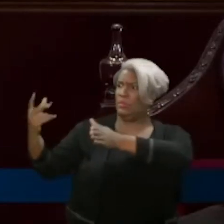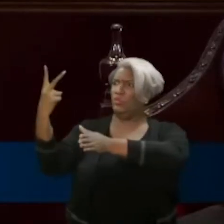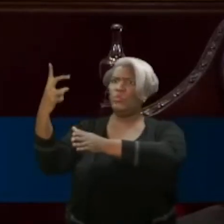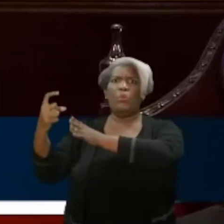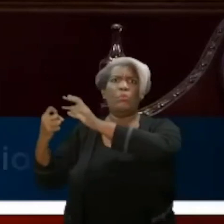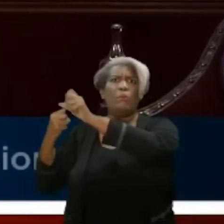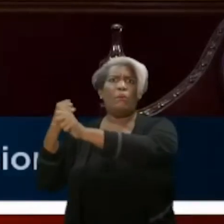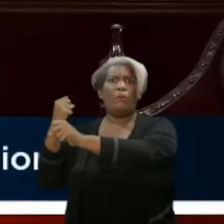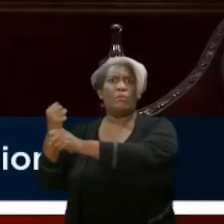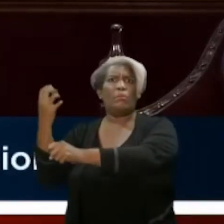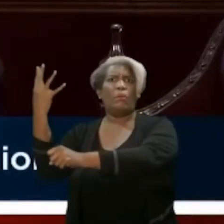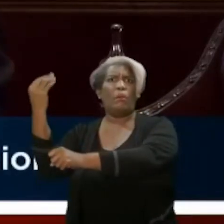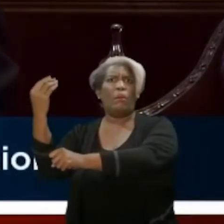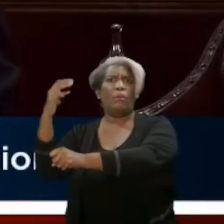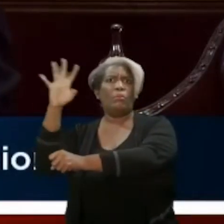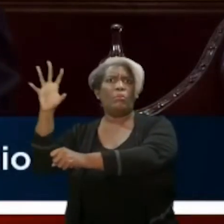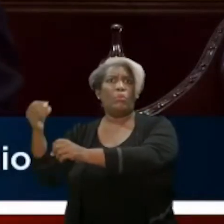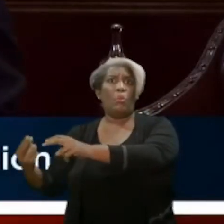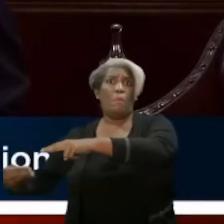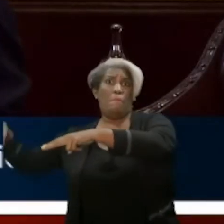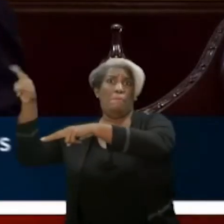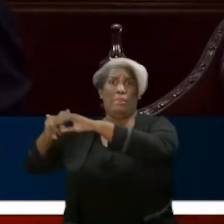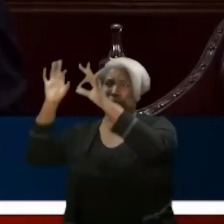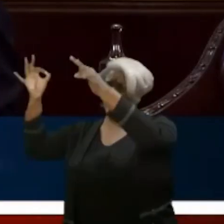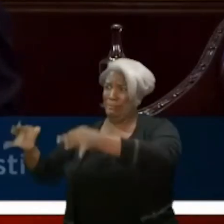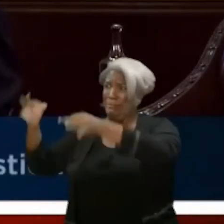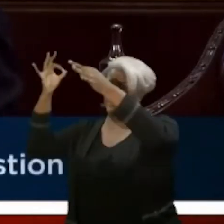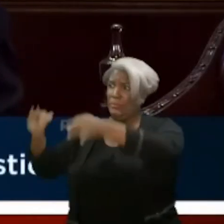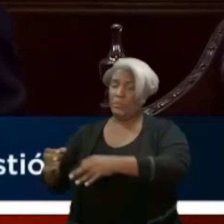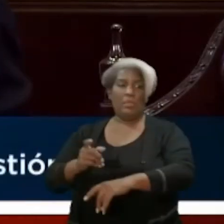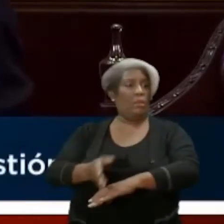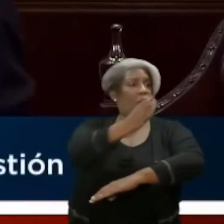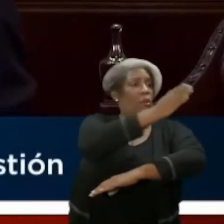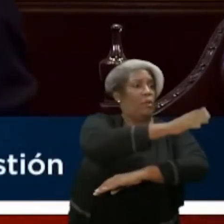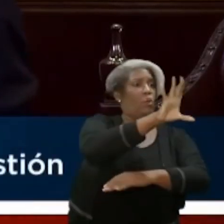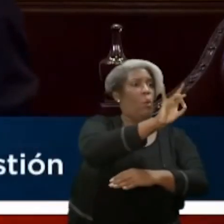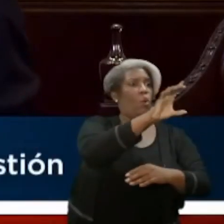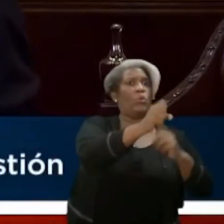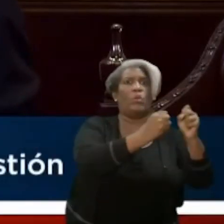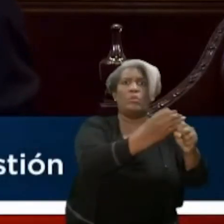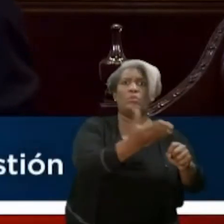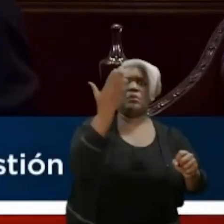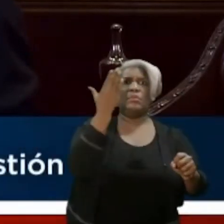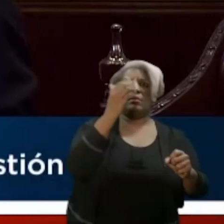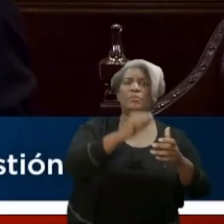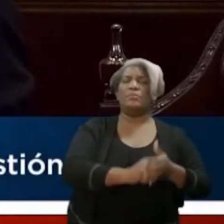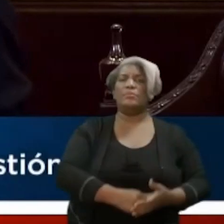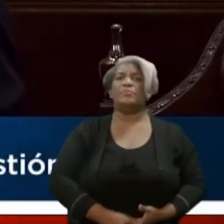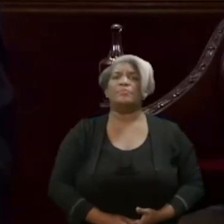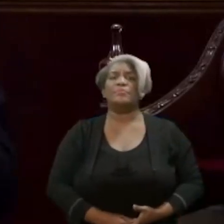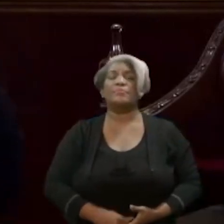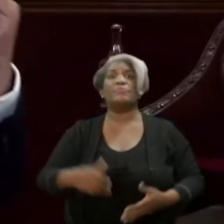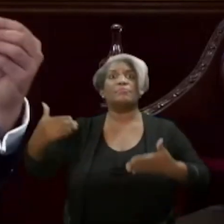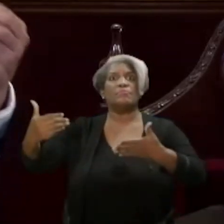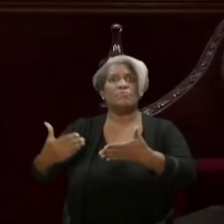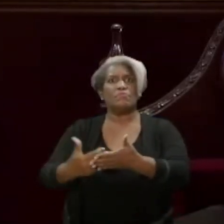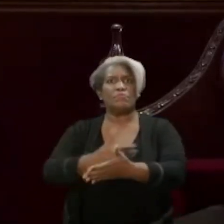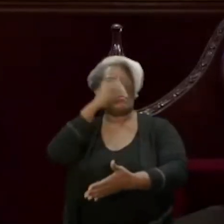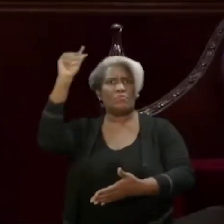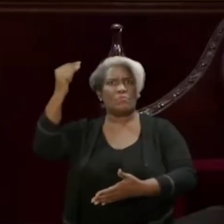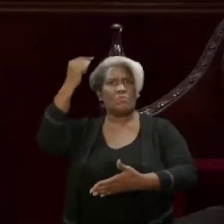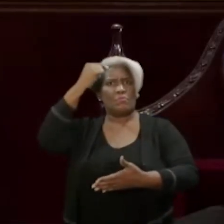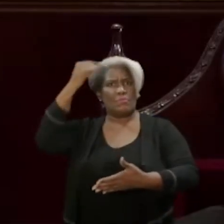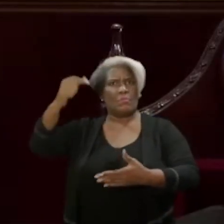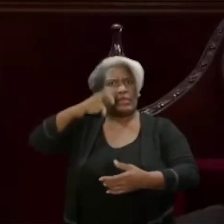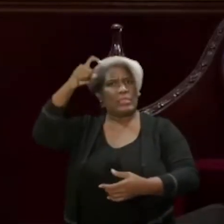resuelto un 14% más de decisiones que en los ocho años previos a esta gestión. Este nuevo Estado